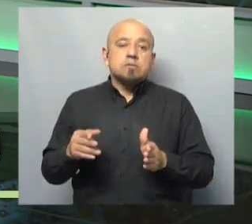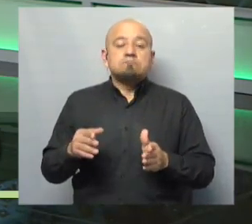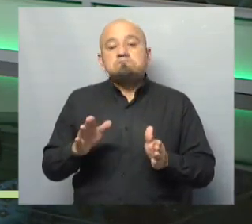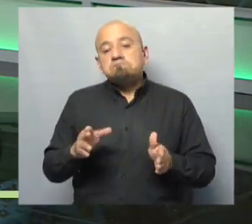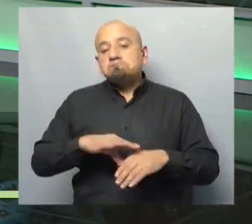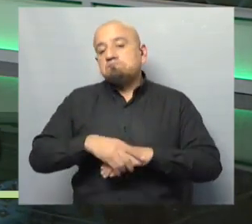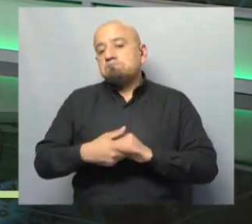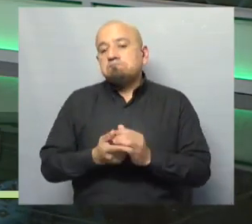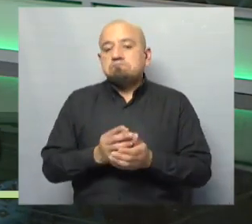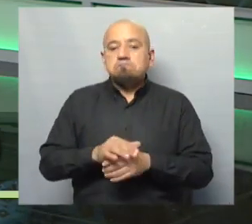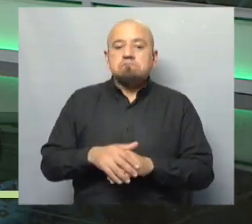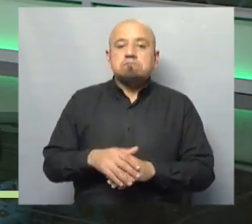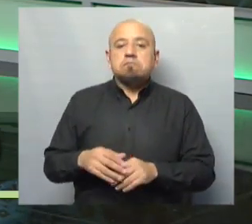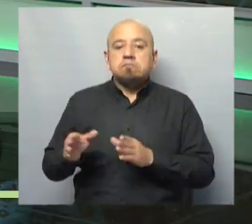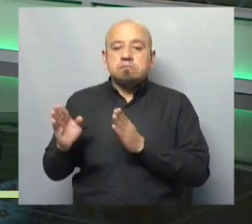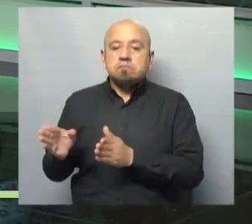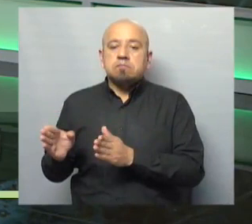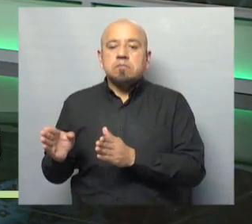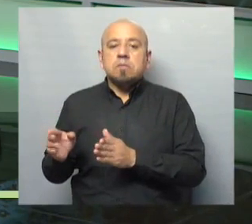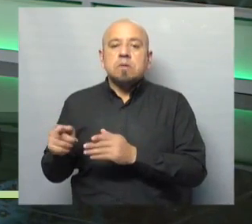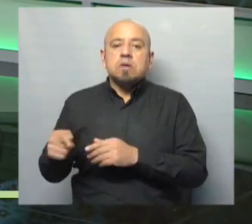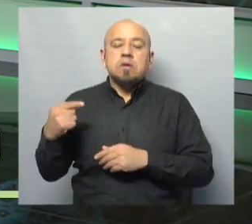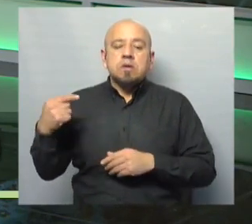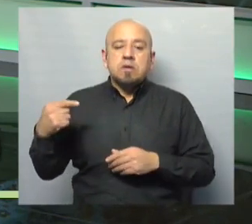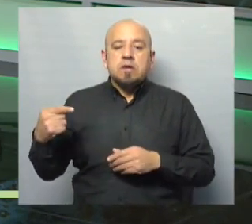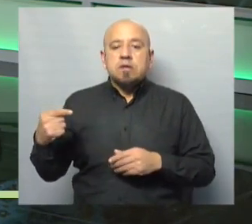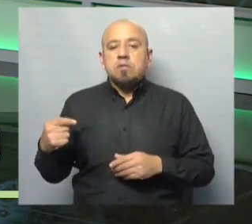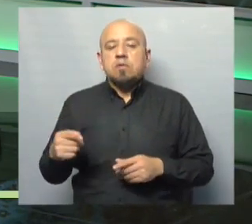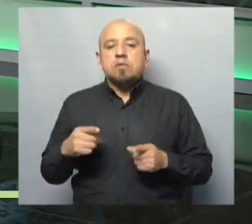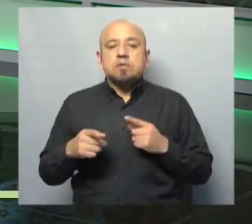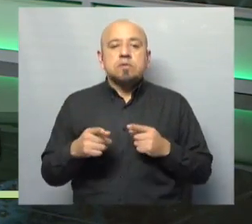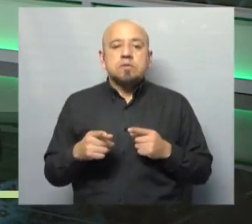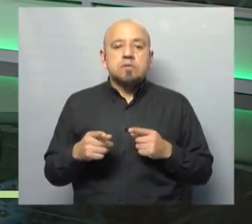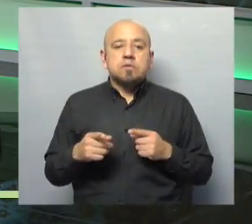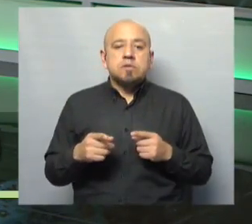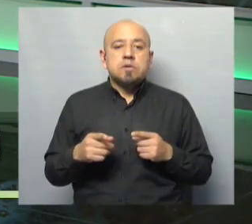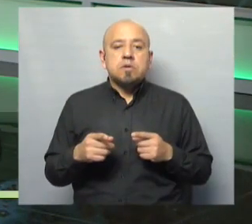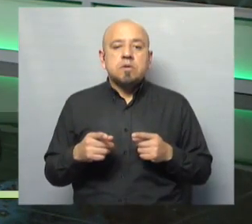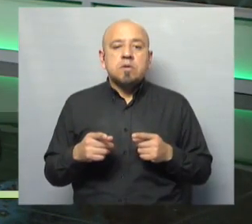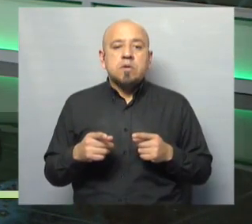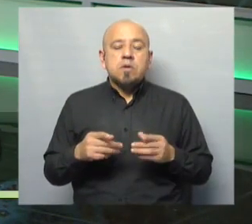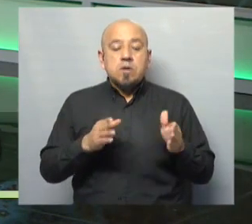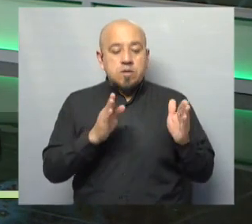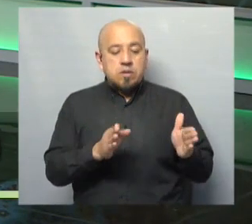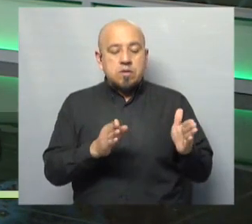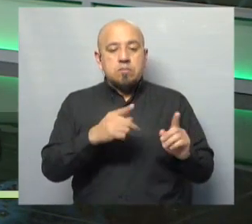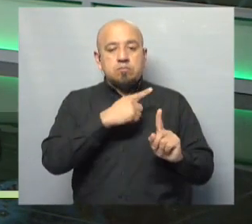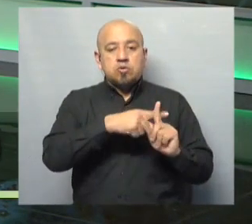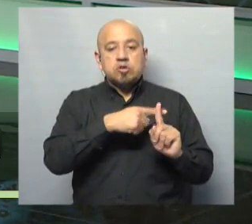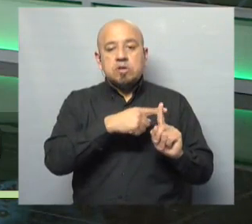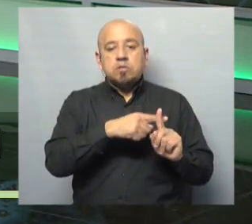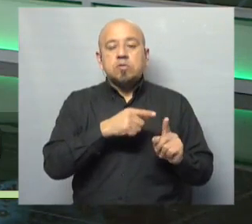y elementos que han sido evaluados negativamente si vamos desde el lado positivo